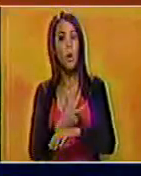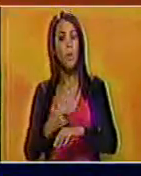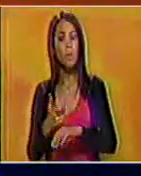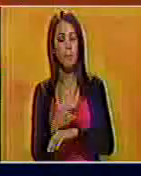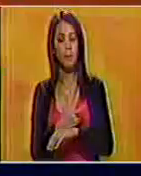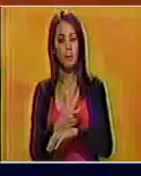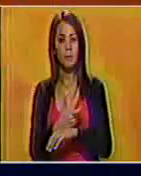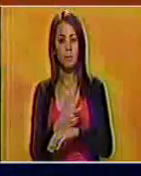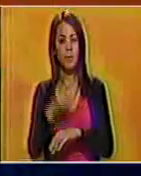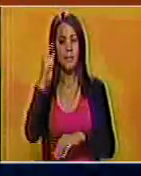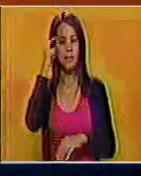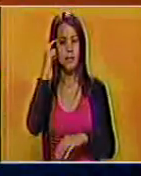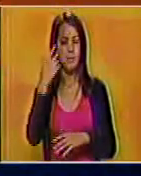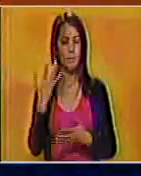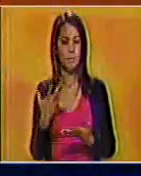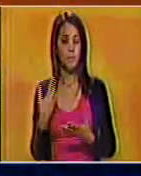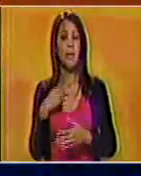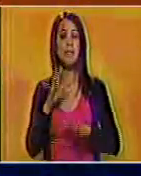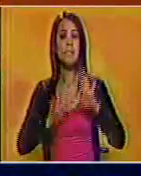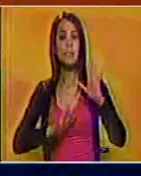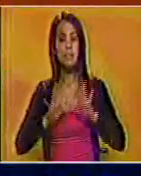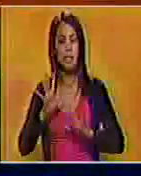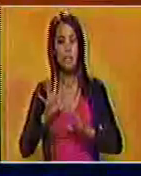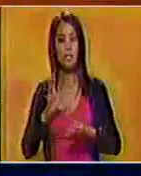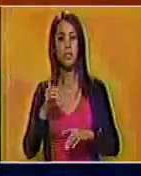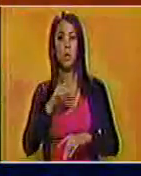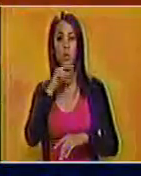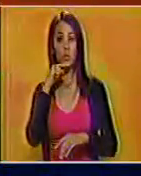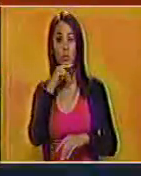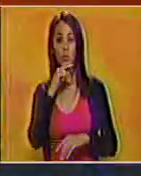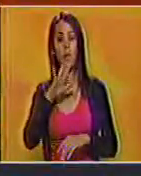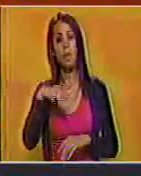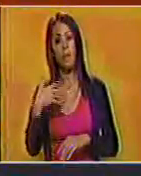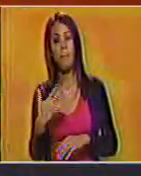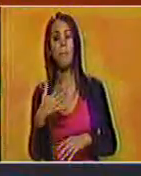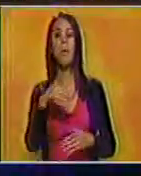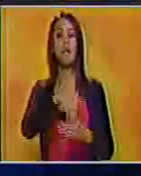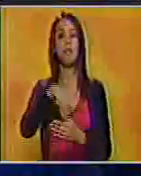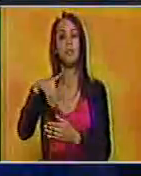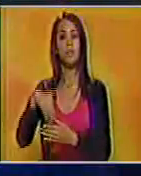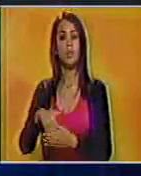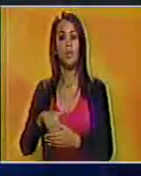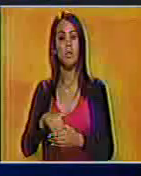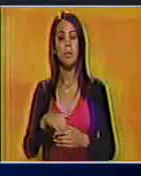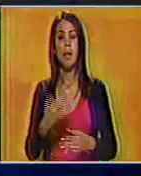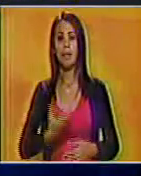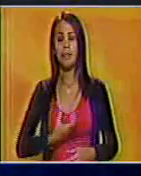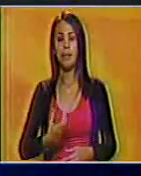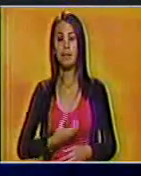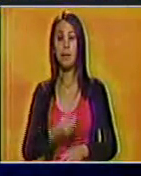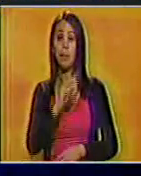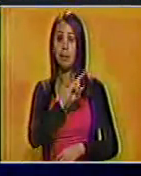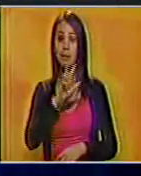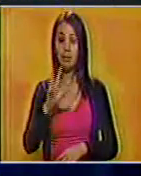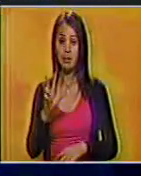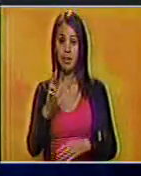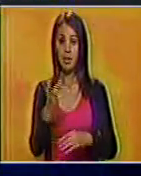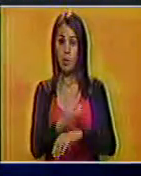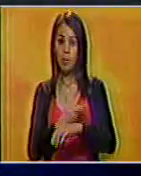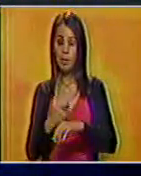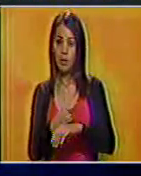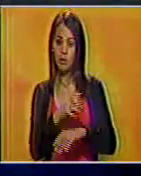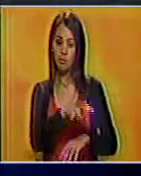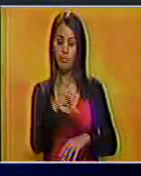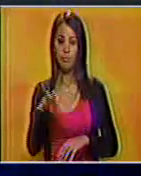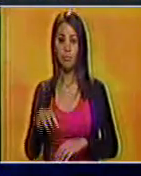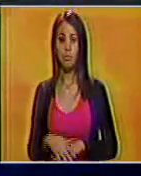el día 15 de octubre y luego las elecciones de alcaldes. Fueron escogidos los 23 gobernadores de estado y el